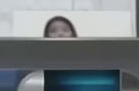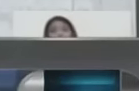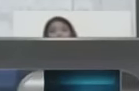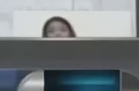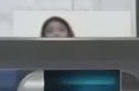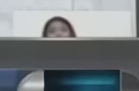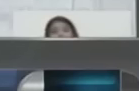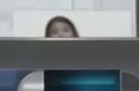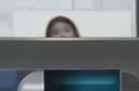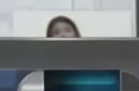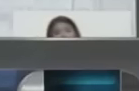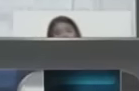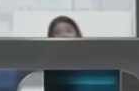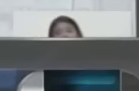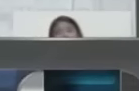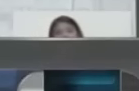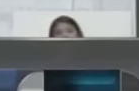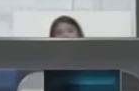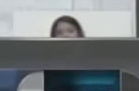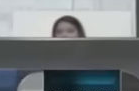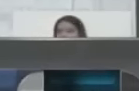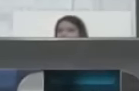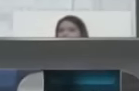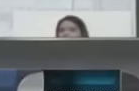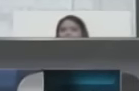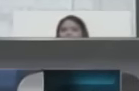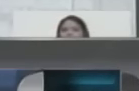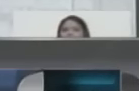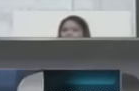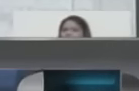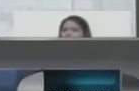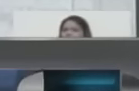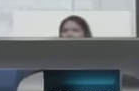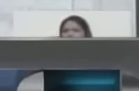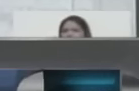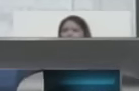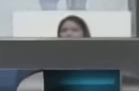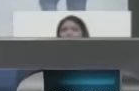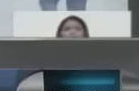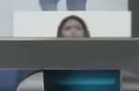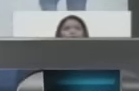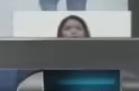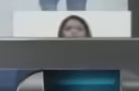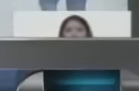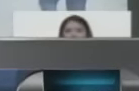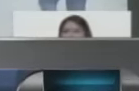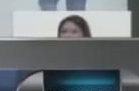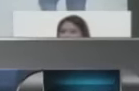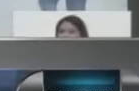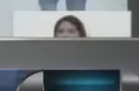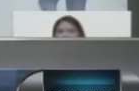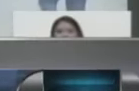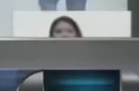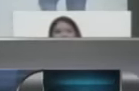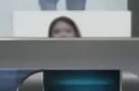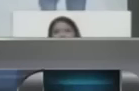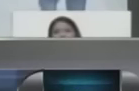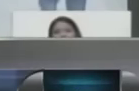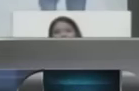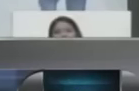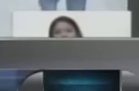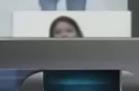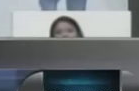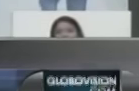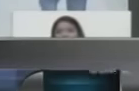alimentos. Que nadie se declare entonces que es un perseguido político, ni del